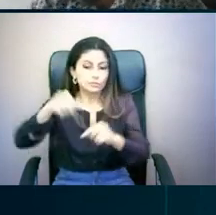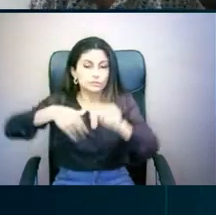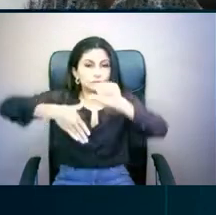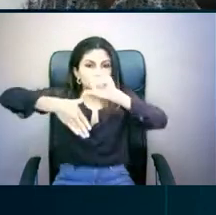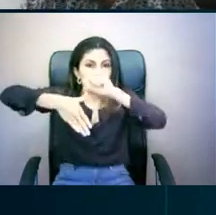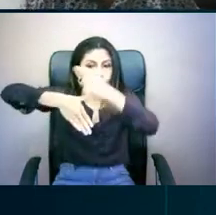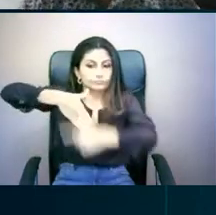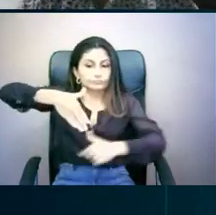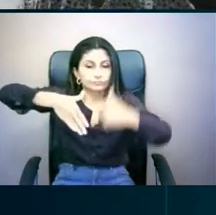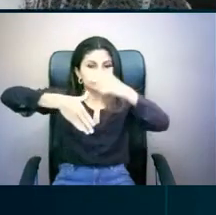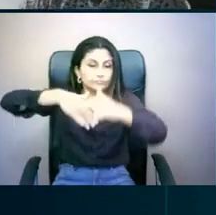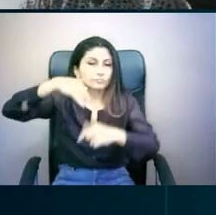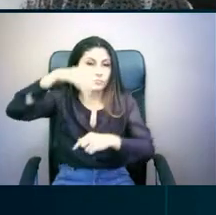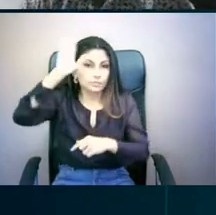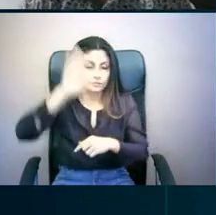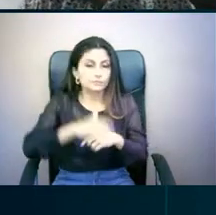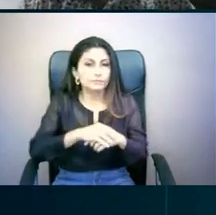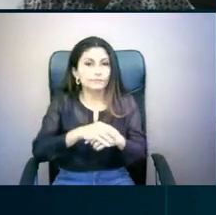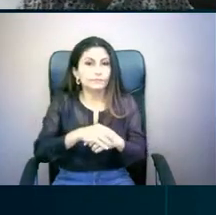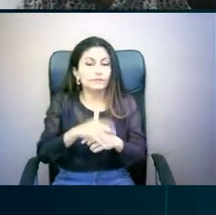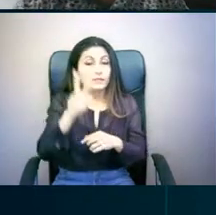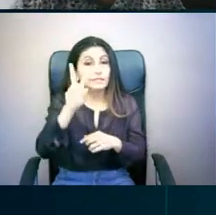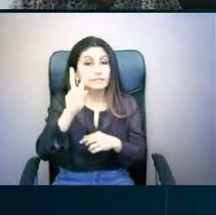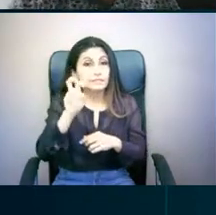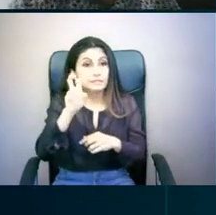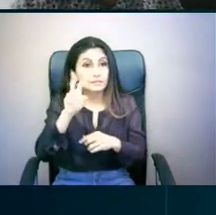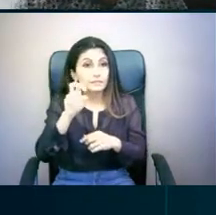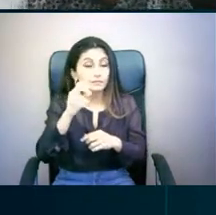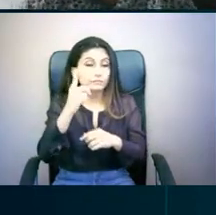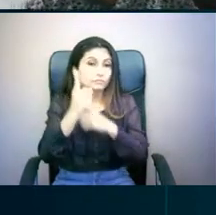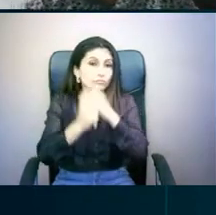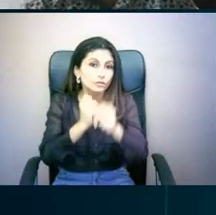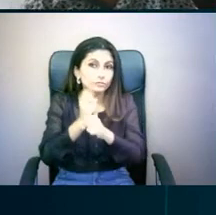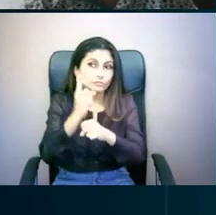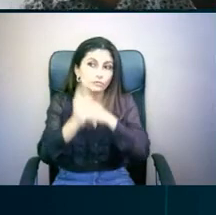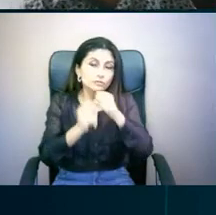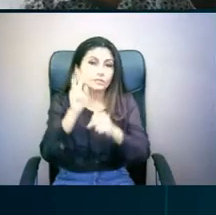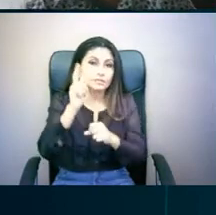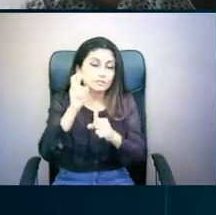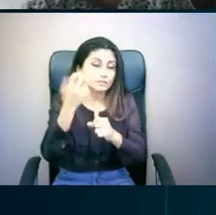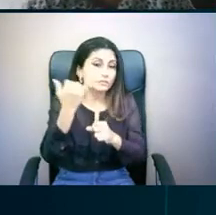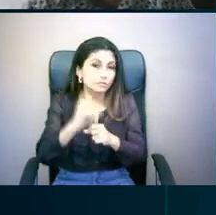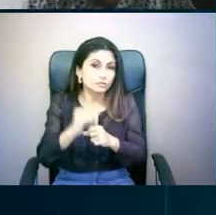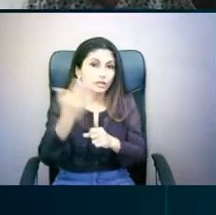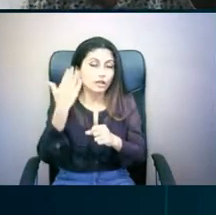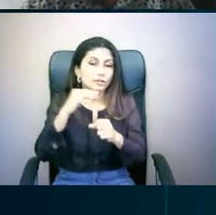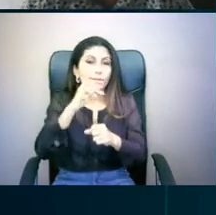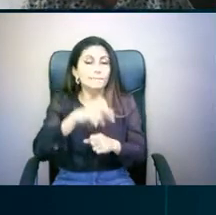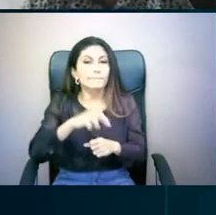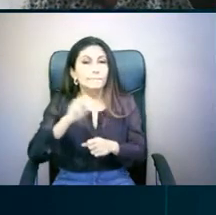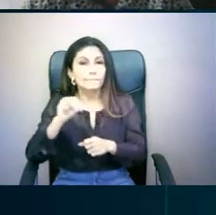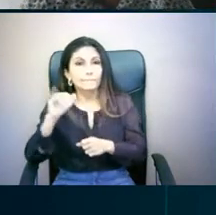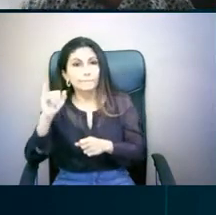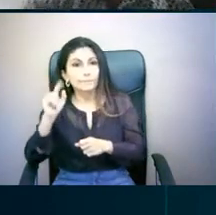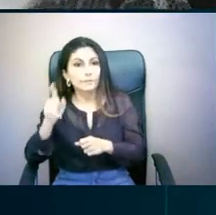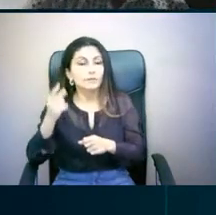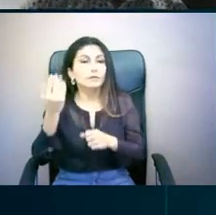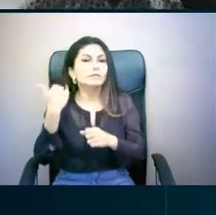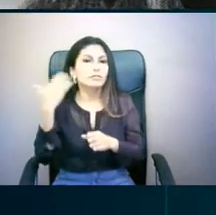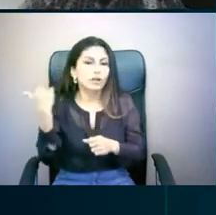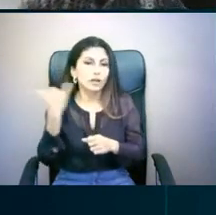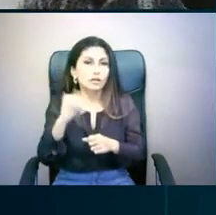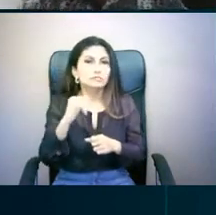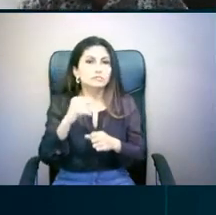latinoamericano. En su séptima edición, de pronto para quienes son conocedores, pues ya estamos por la séptima edición del PMBOK. En esta séptima edición,